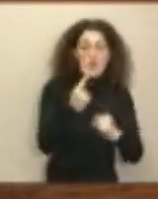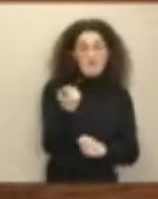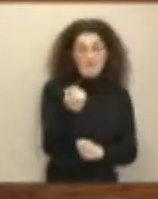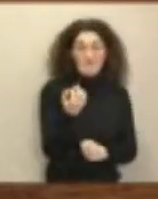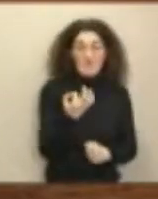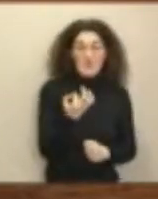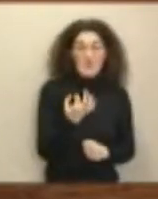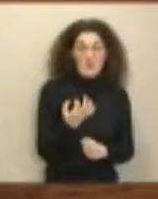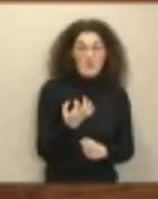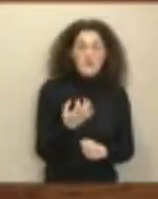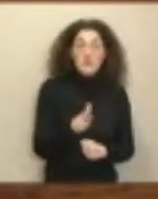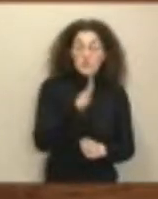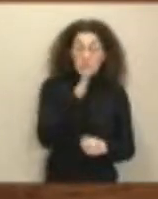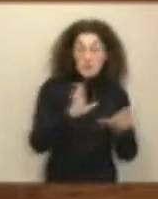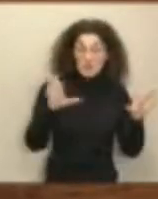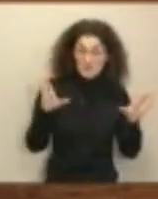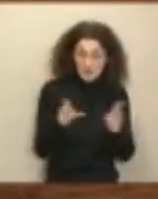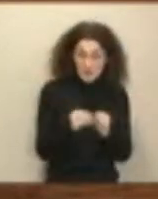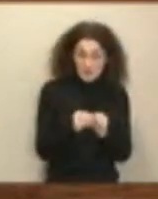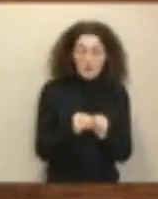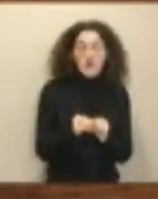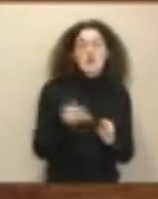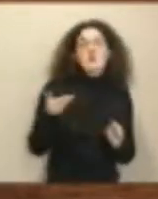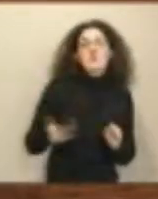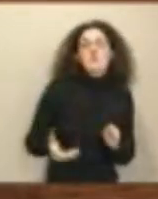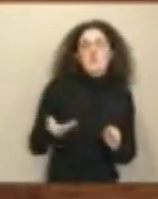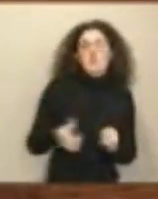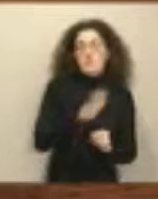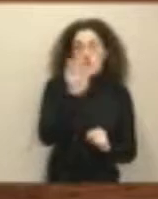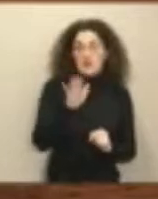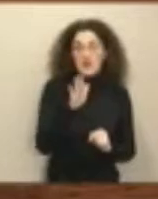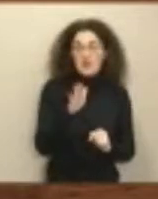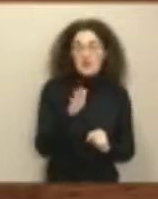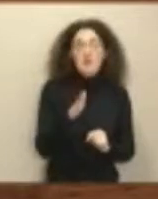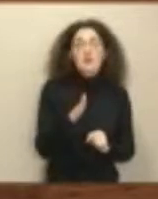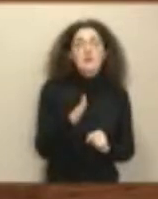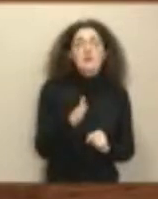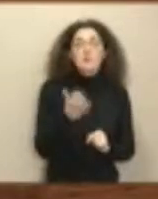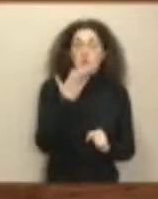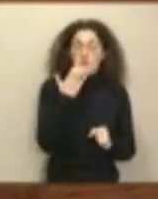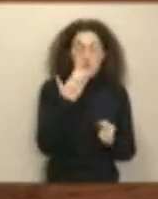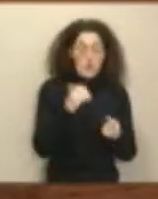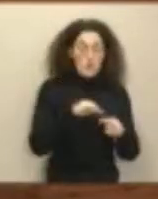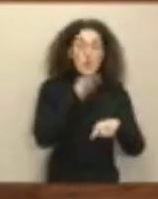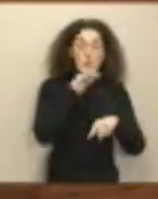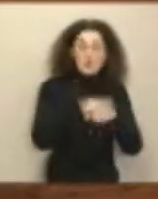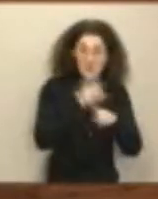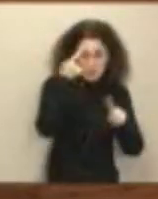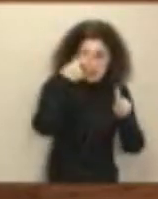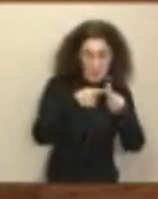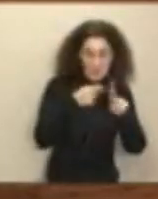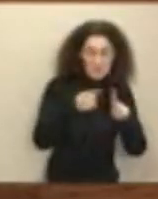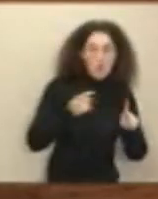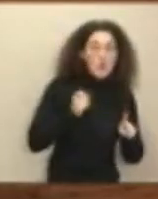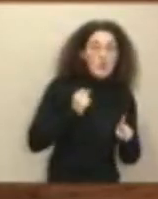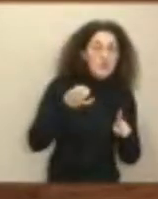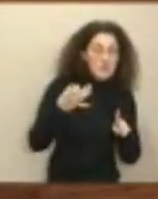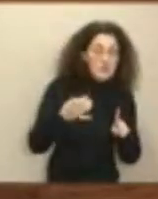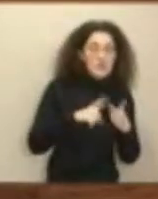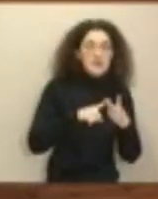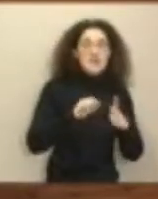definitiva, nos parece importante que claves presupuestarias como cumplimiento de objetivos de déficit,